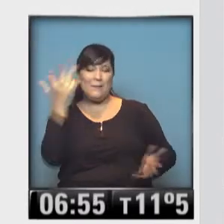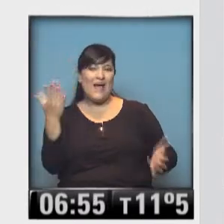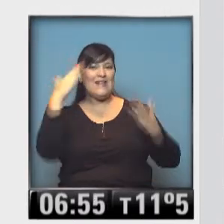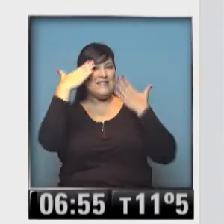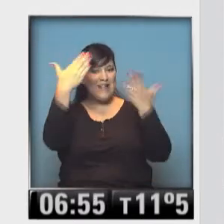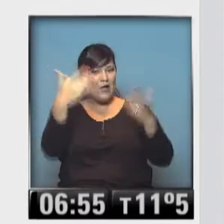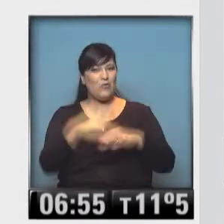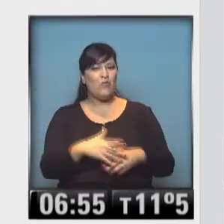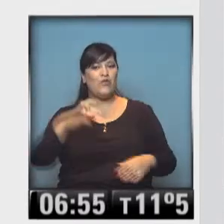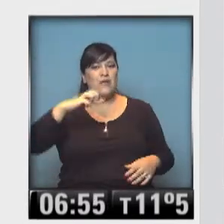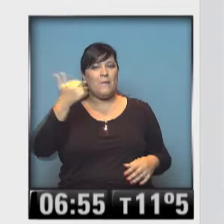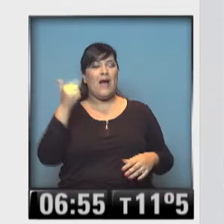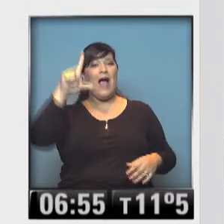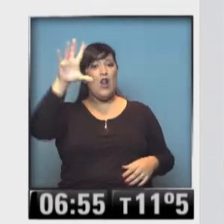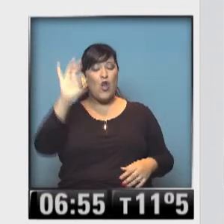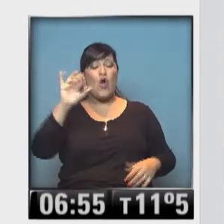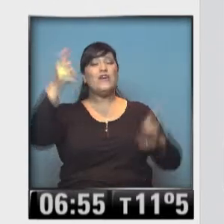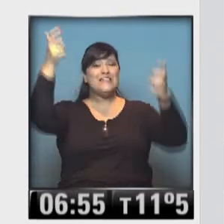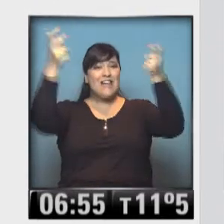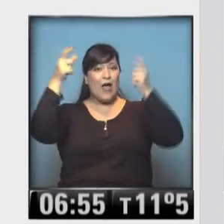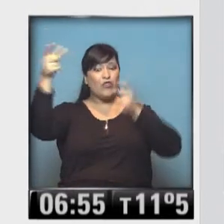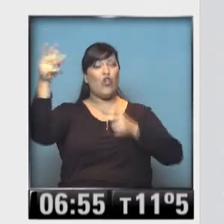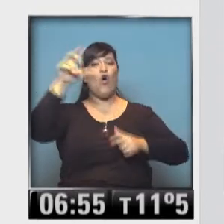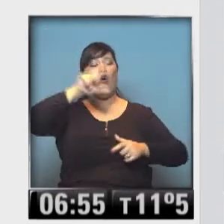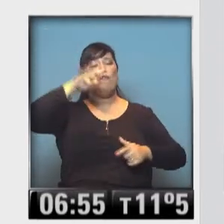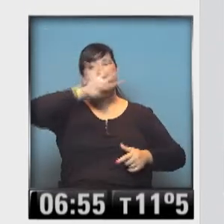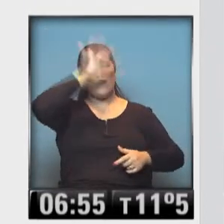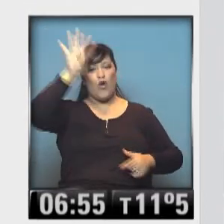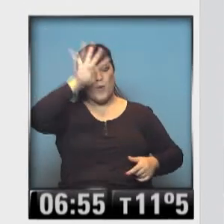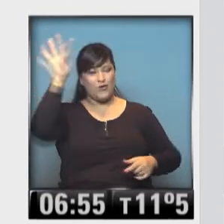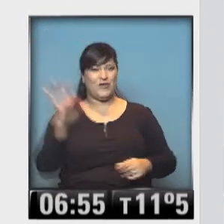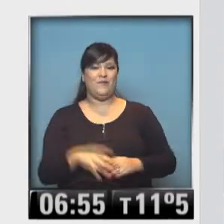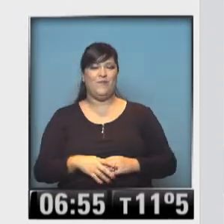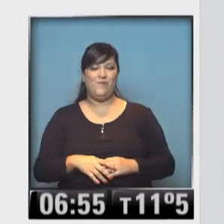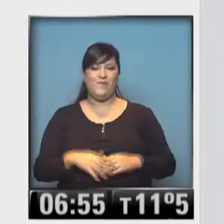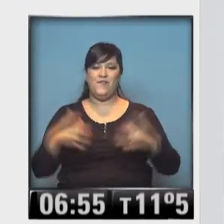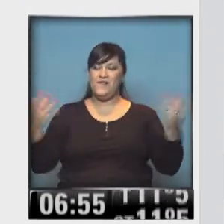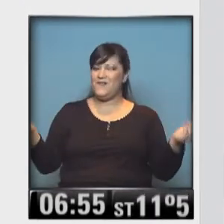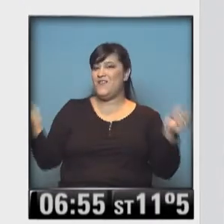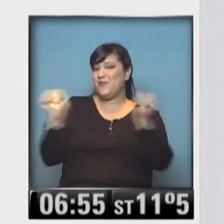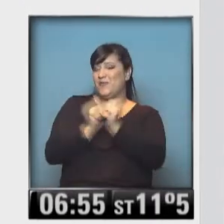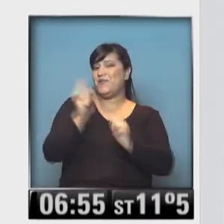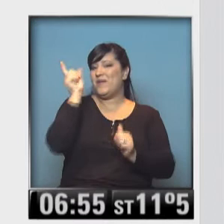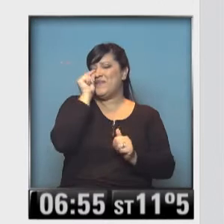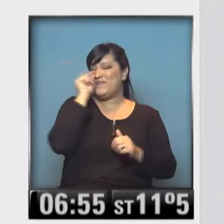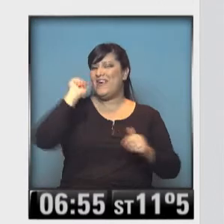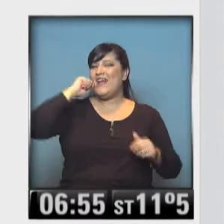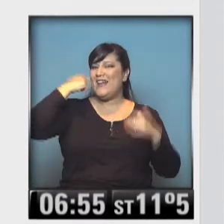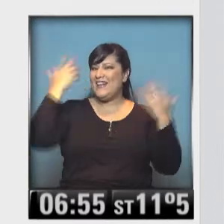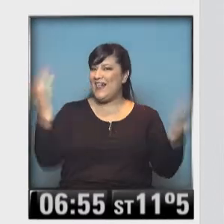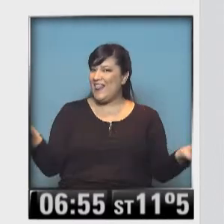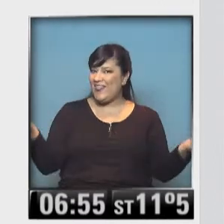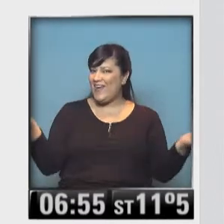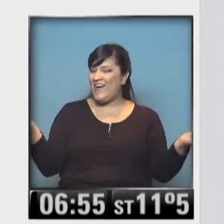Palo Santo, Formosa, Jessy, Fabio y Tami. Tami con papi, ay, qué amores,